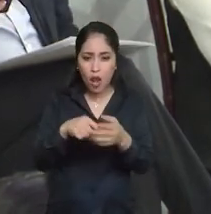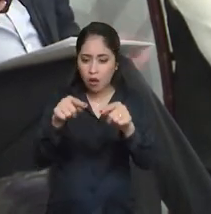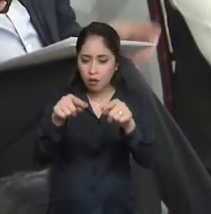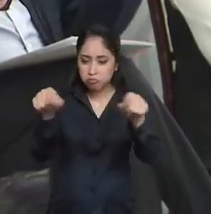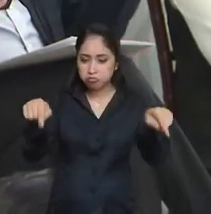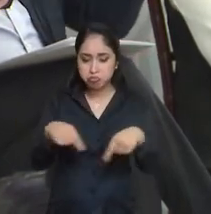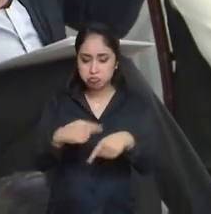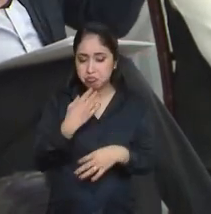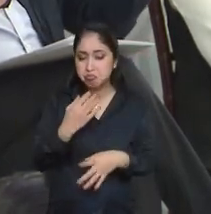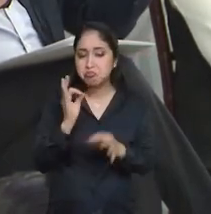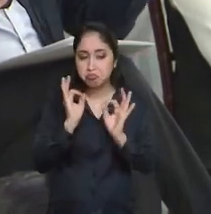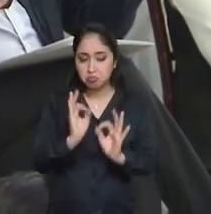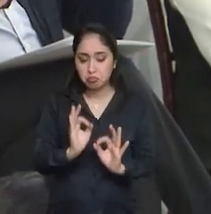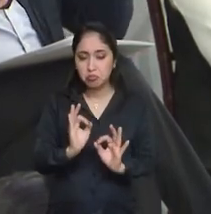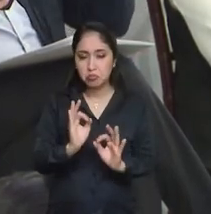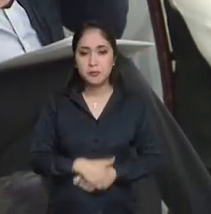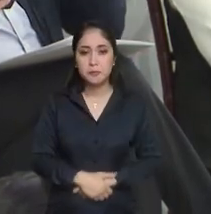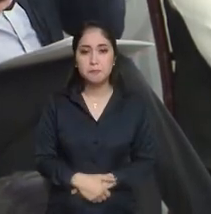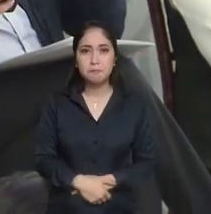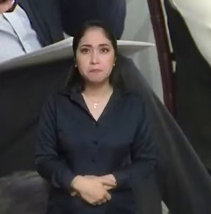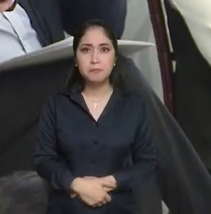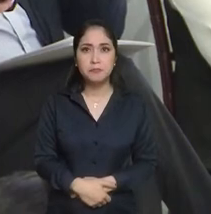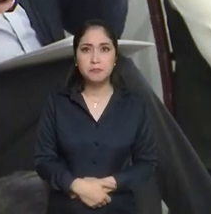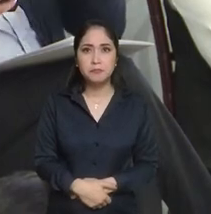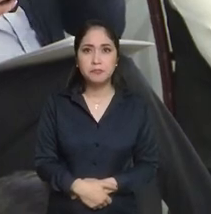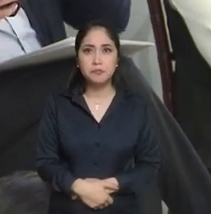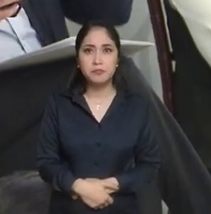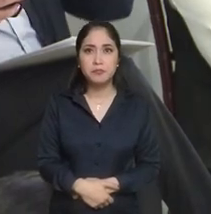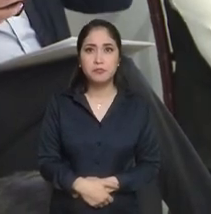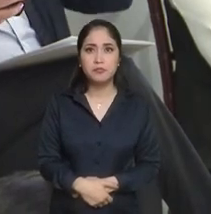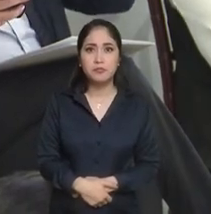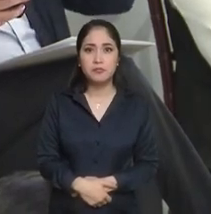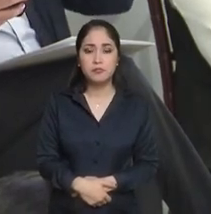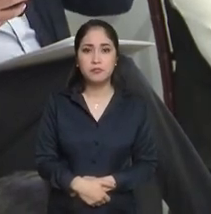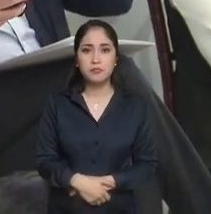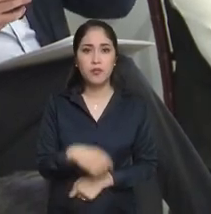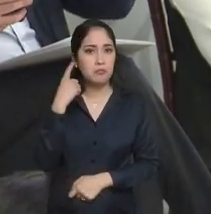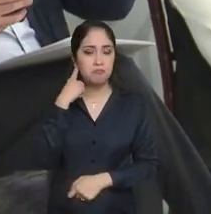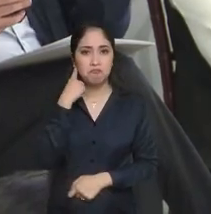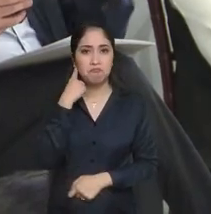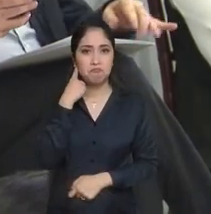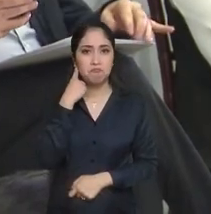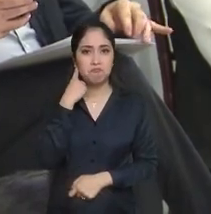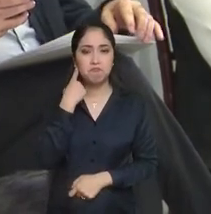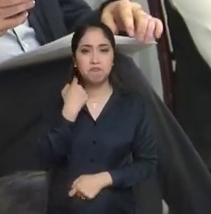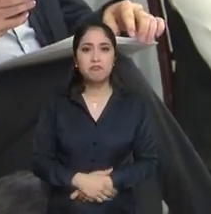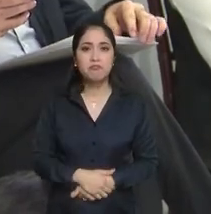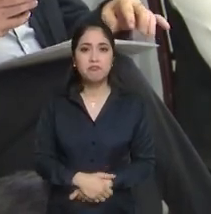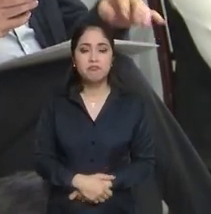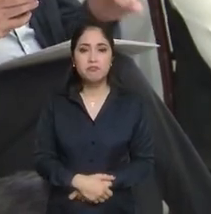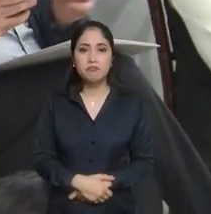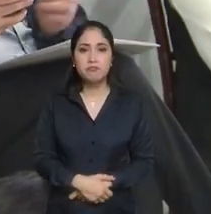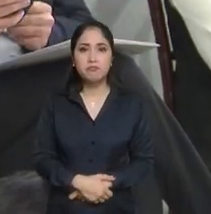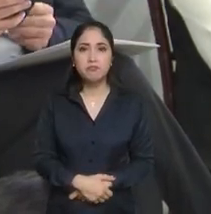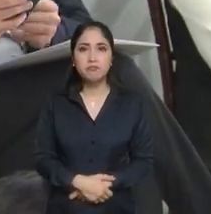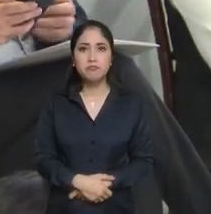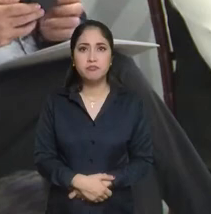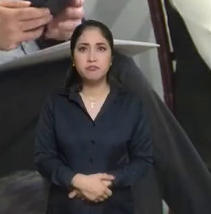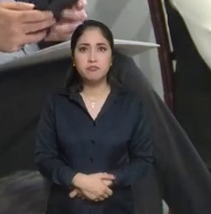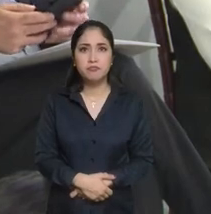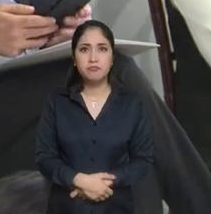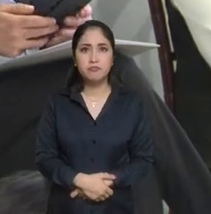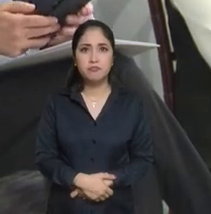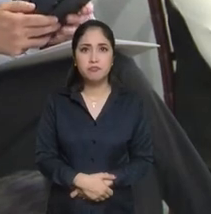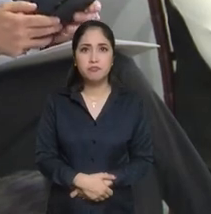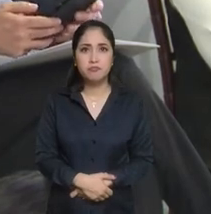digno. 24.3 millones nos dará la Federación este año para concluir con la parte del laboratorio. Muy bien. La